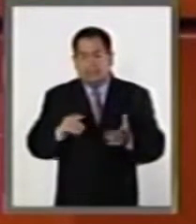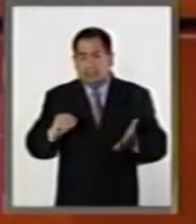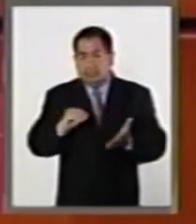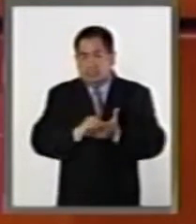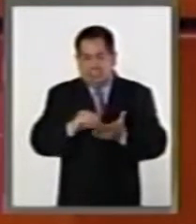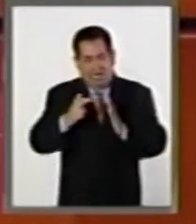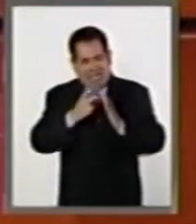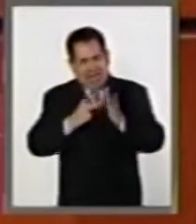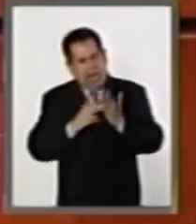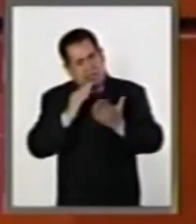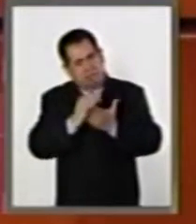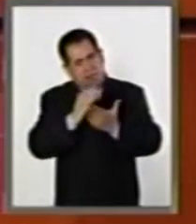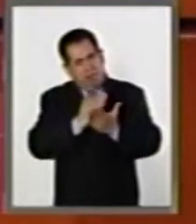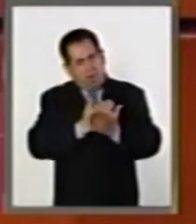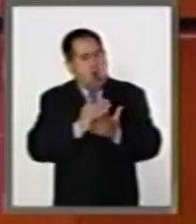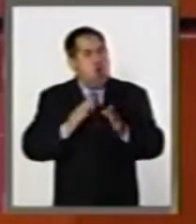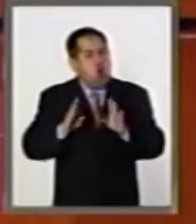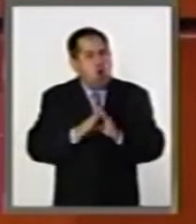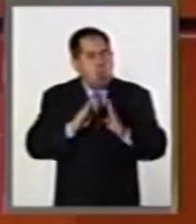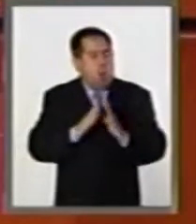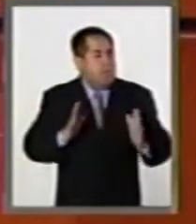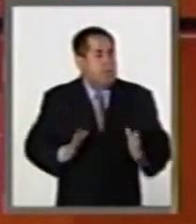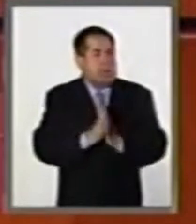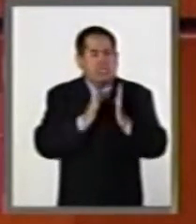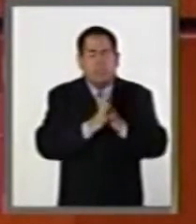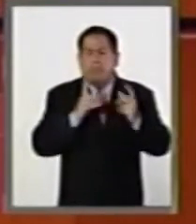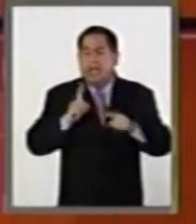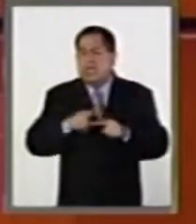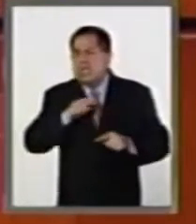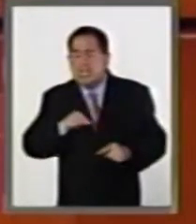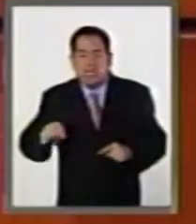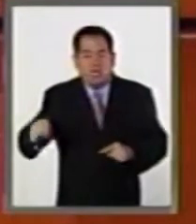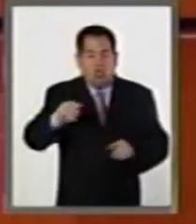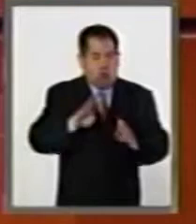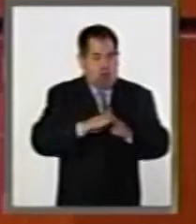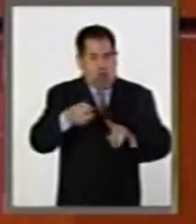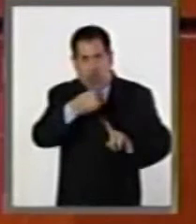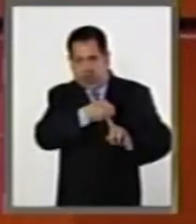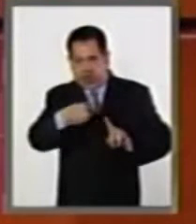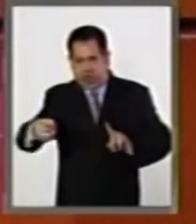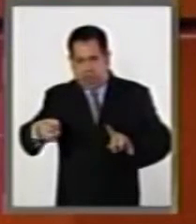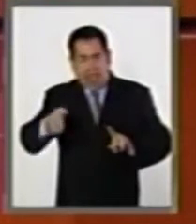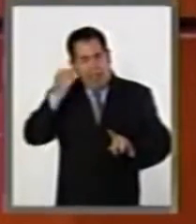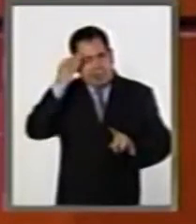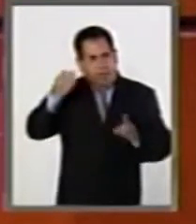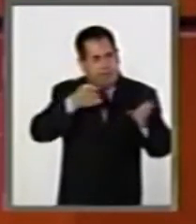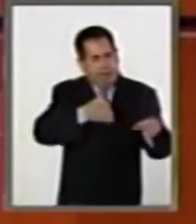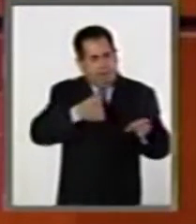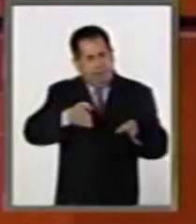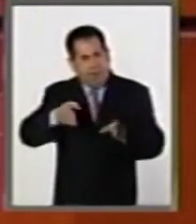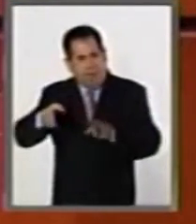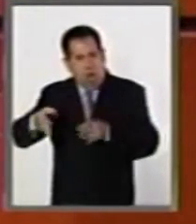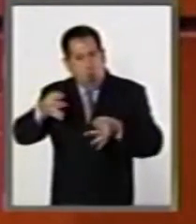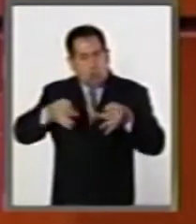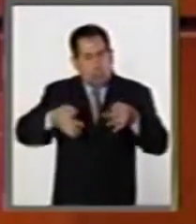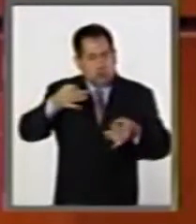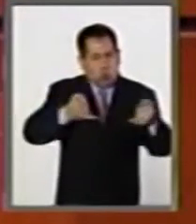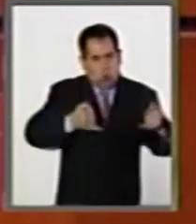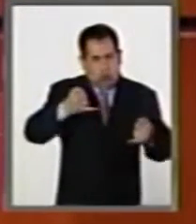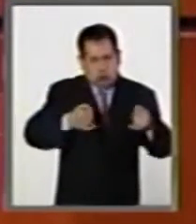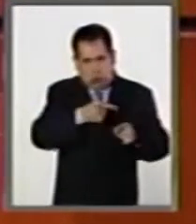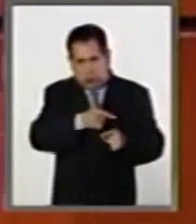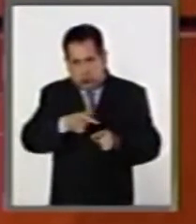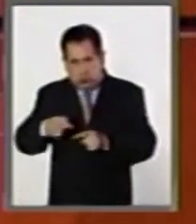del procedimiento, cómo participarán las partes y la regulación de cada etapa procesal, los criterios básicos durante